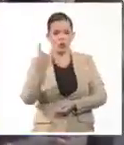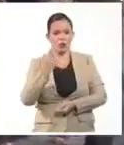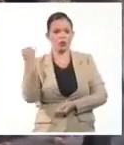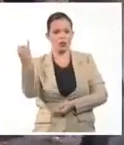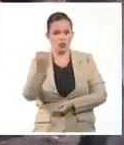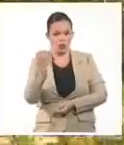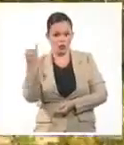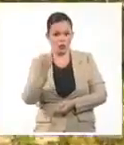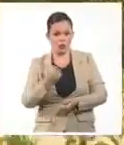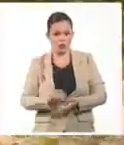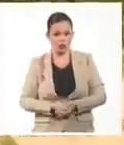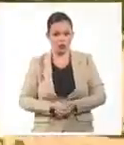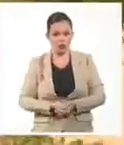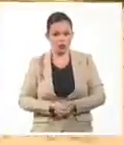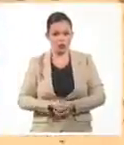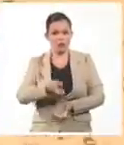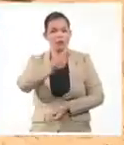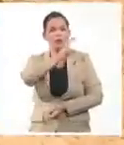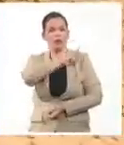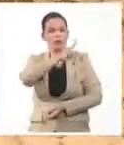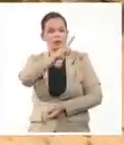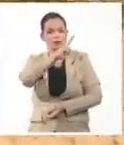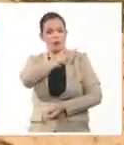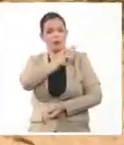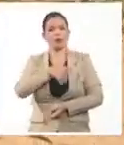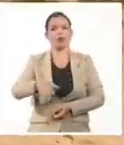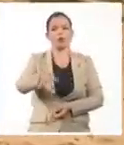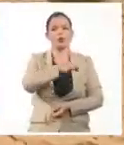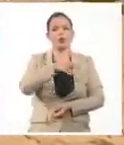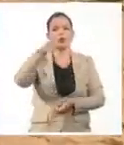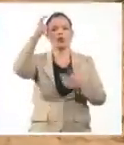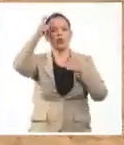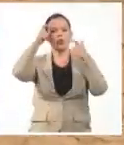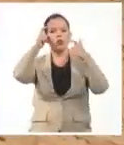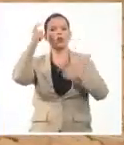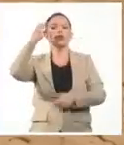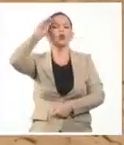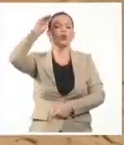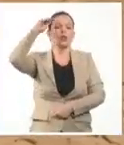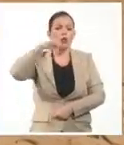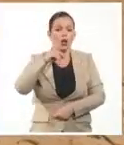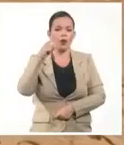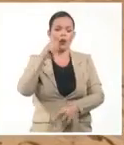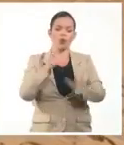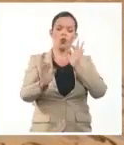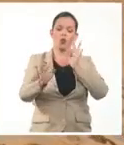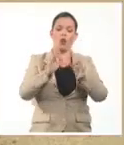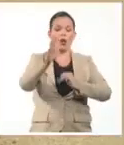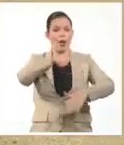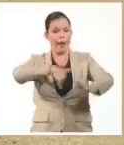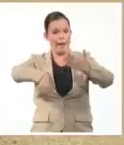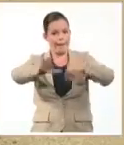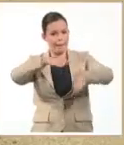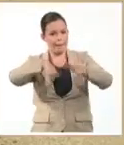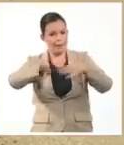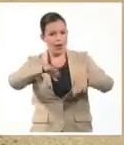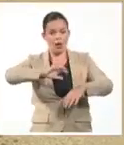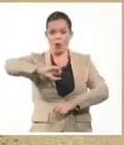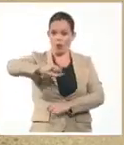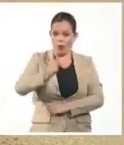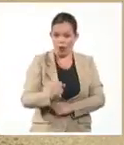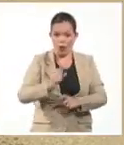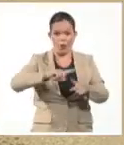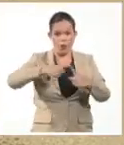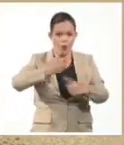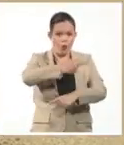Las autoridades del municipio Sandino consideran que la habilitación de las nuevas playas responde a un viejo reclamo de los visitantes de